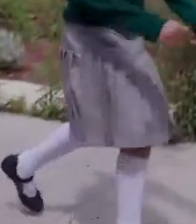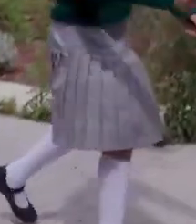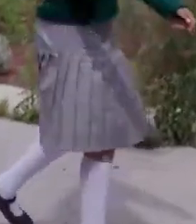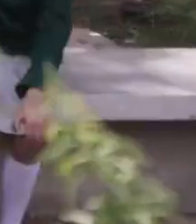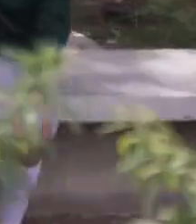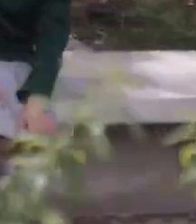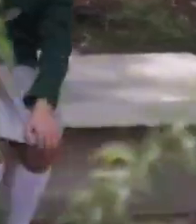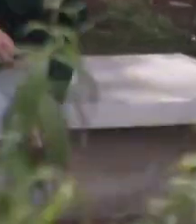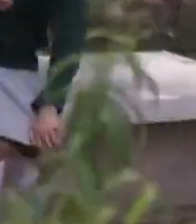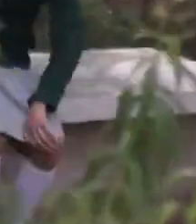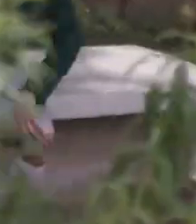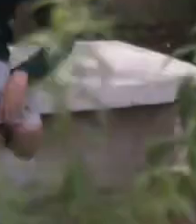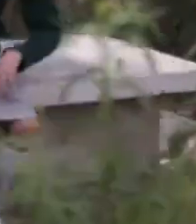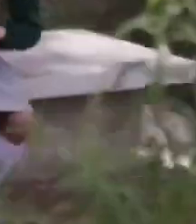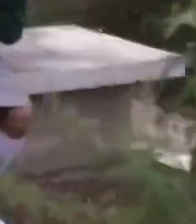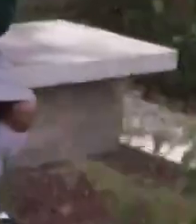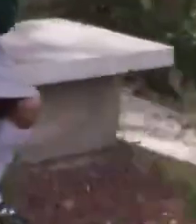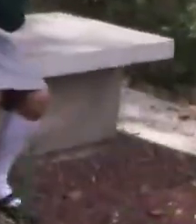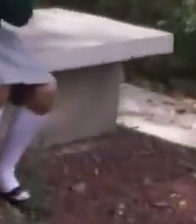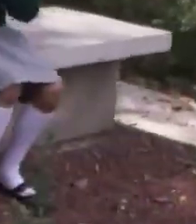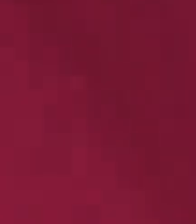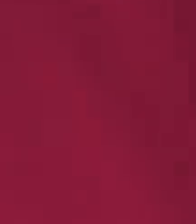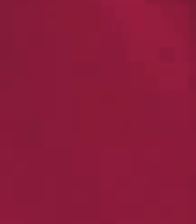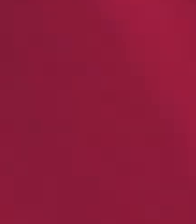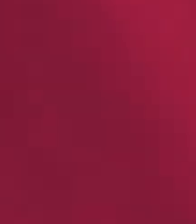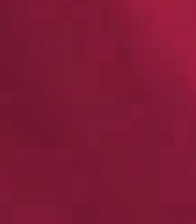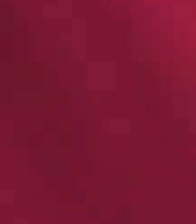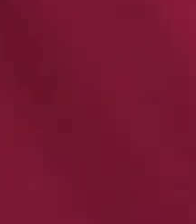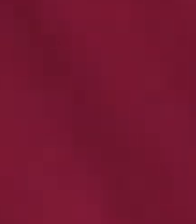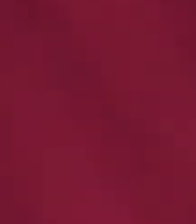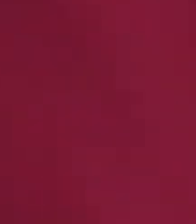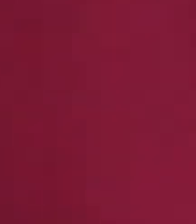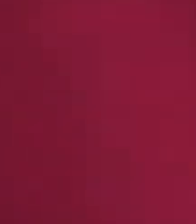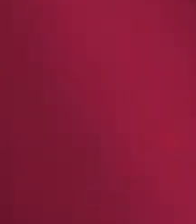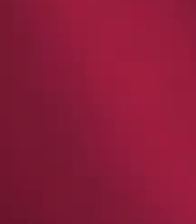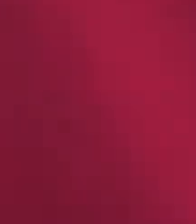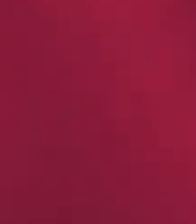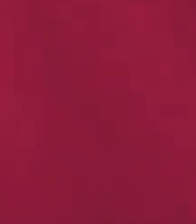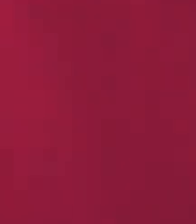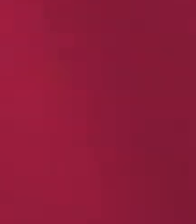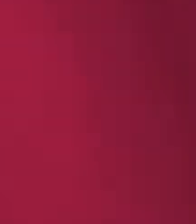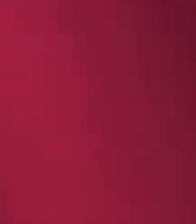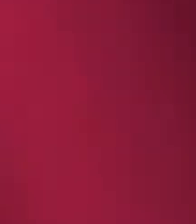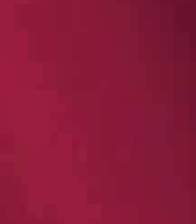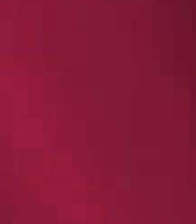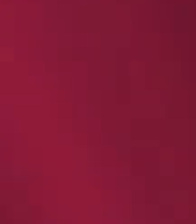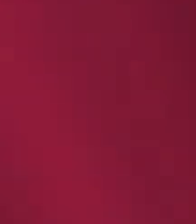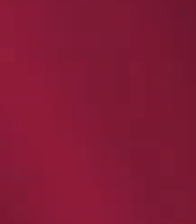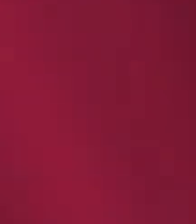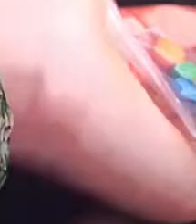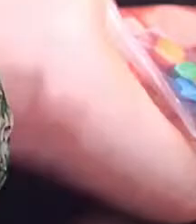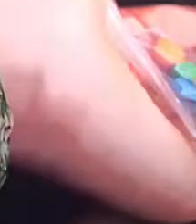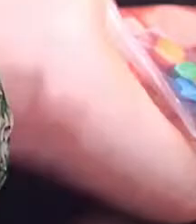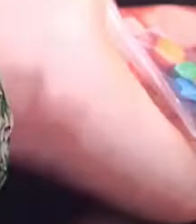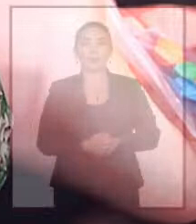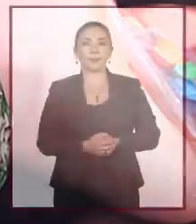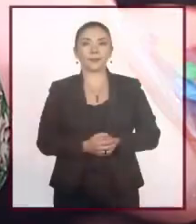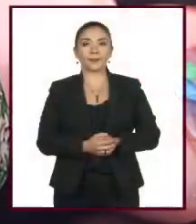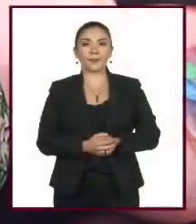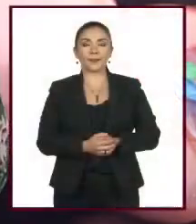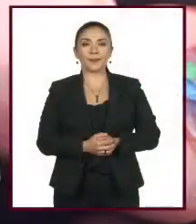necesitas está en ti, con tu familia, tus amigos y la comunidad. Secretaría de Educación Pública. Gobierno de México.